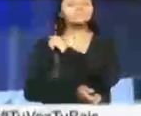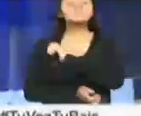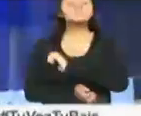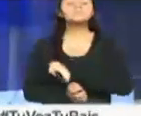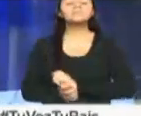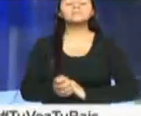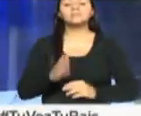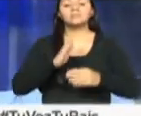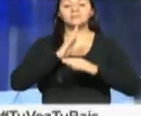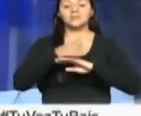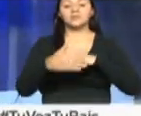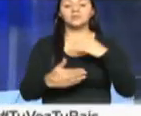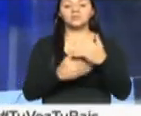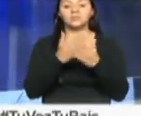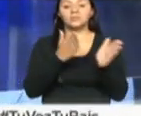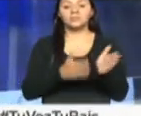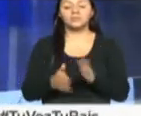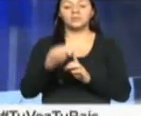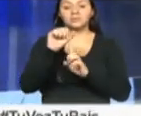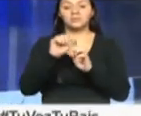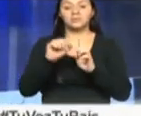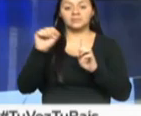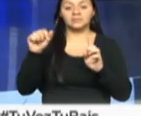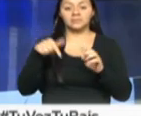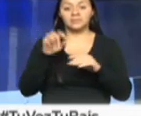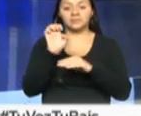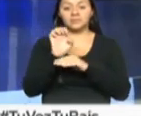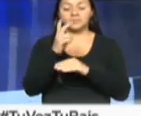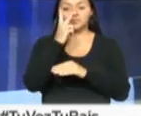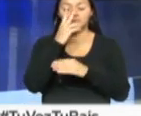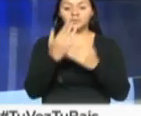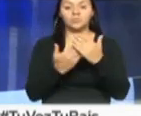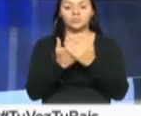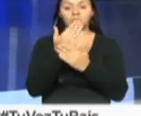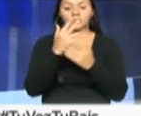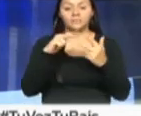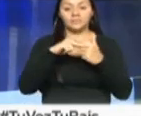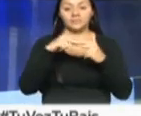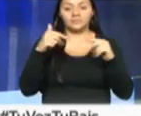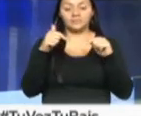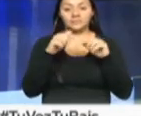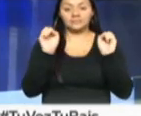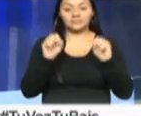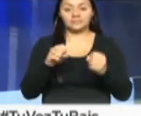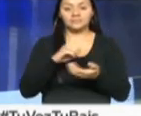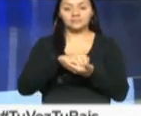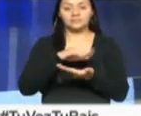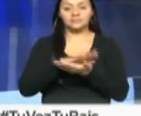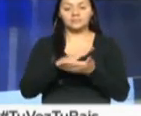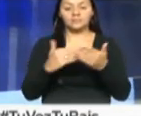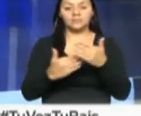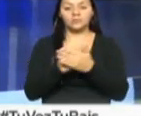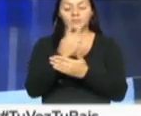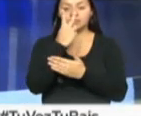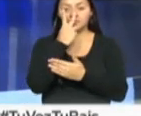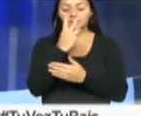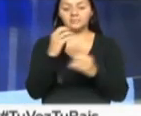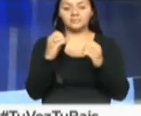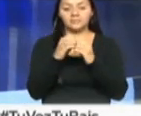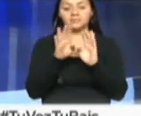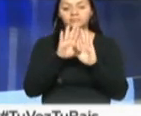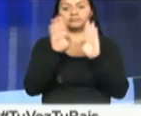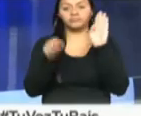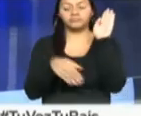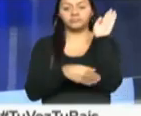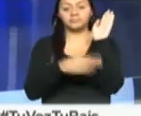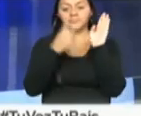El nuevo sistema de radares con el que cuenta Ecuador es el más moderno de la región. Estos implementos tridimensionales de largo alcance